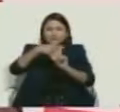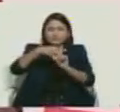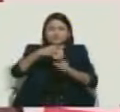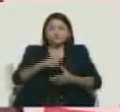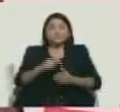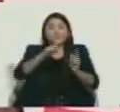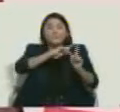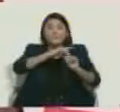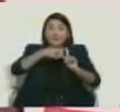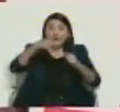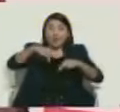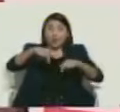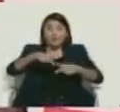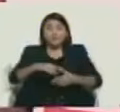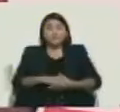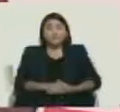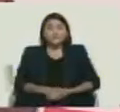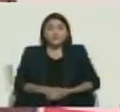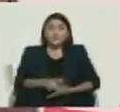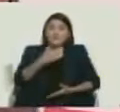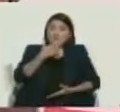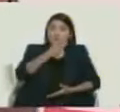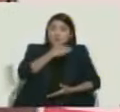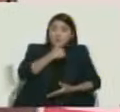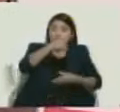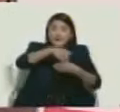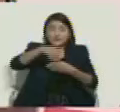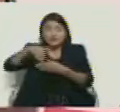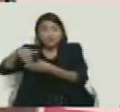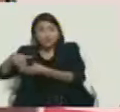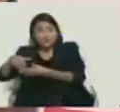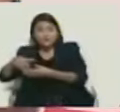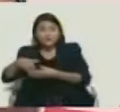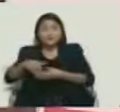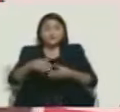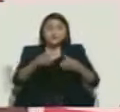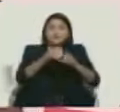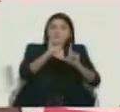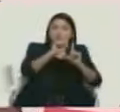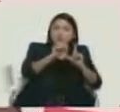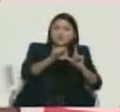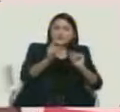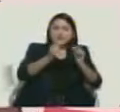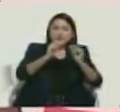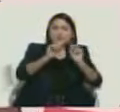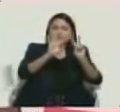Hoy, si no hubiese elecciones, nosotros estaría el partido discutiendo la 7T.